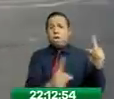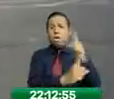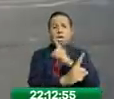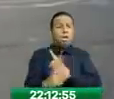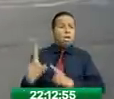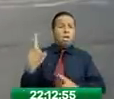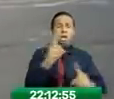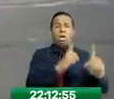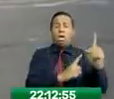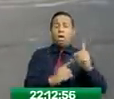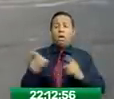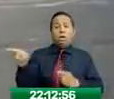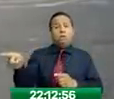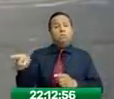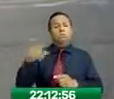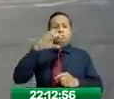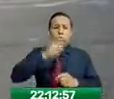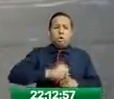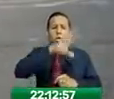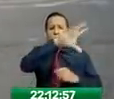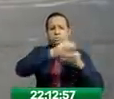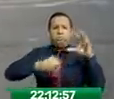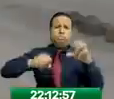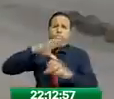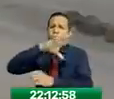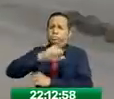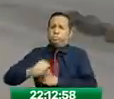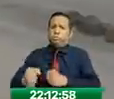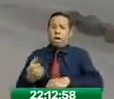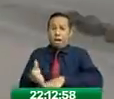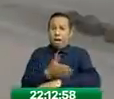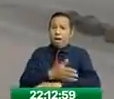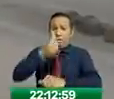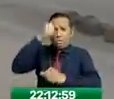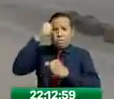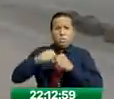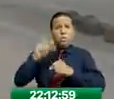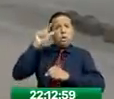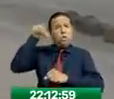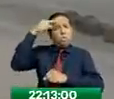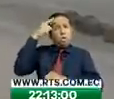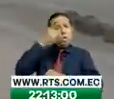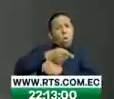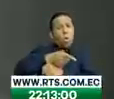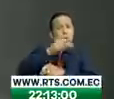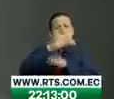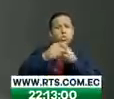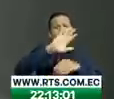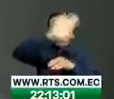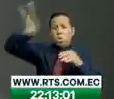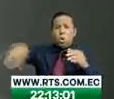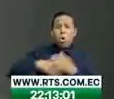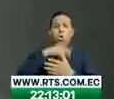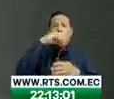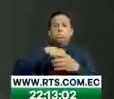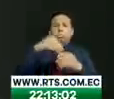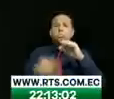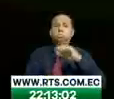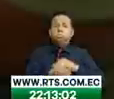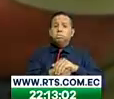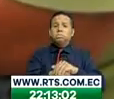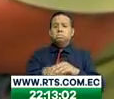aquí cuando está vigente el toque de queda para ellos como perjudicados. Pero para los antisociales es el momento de libre